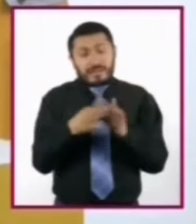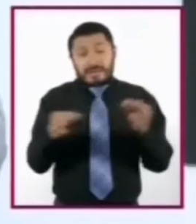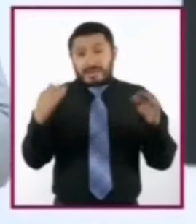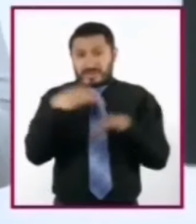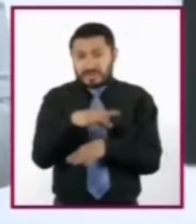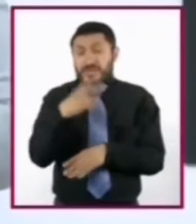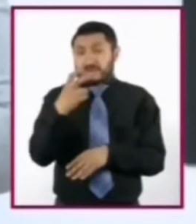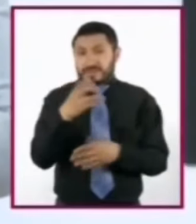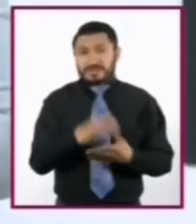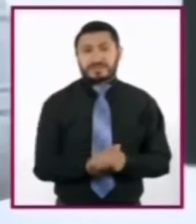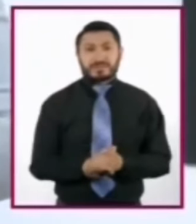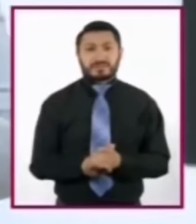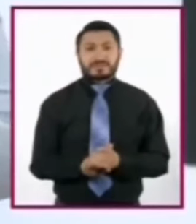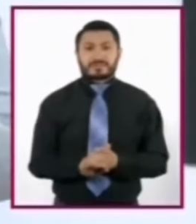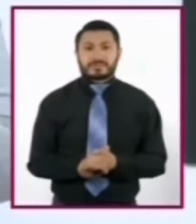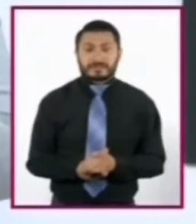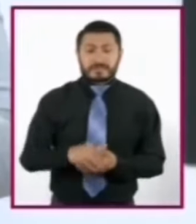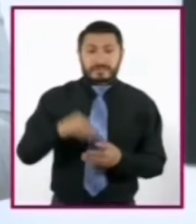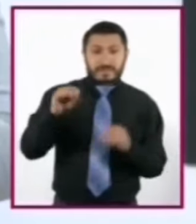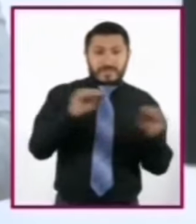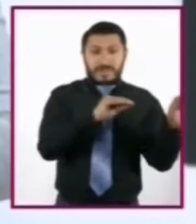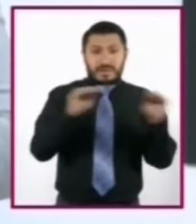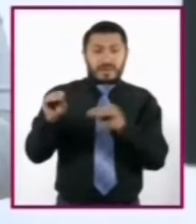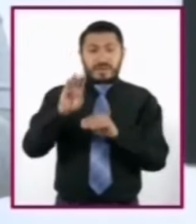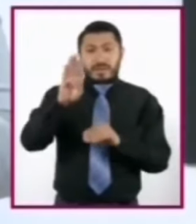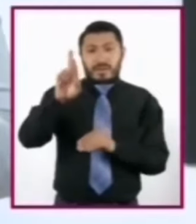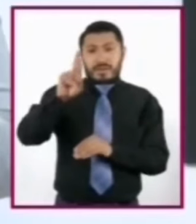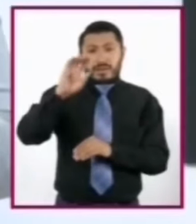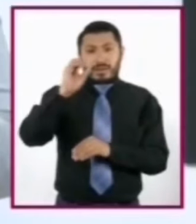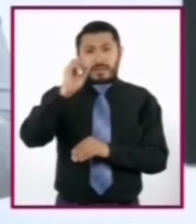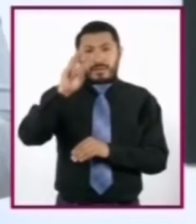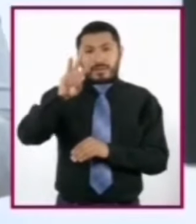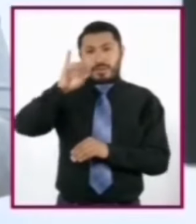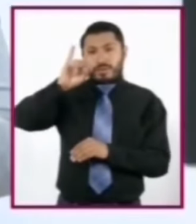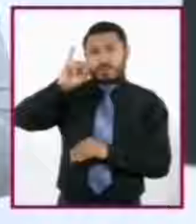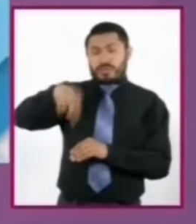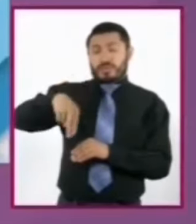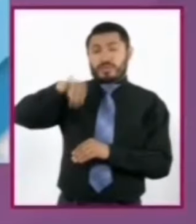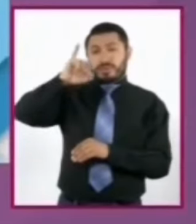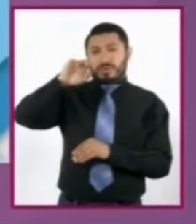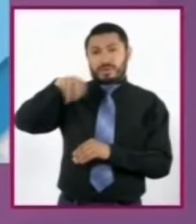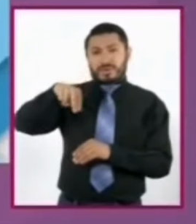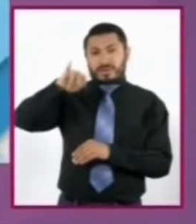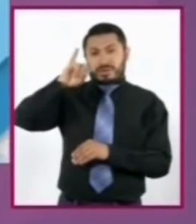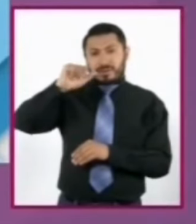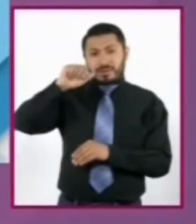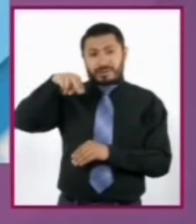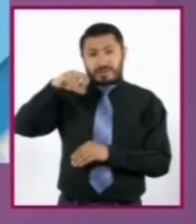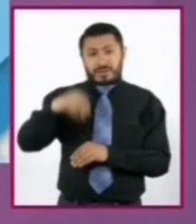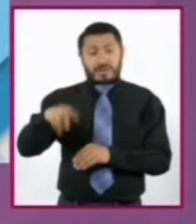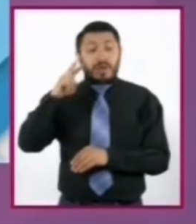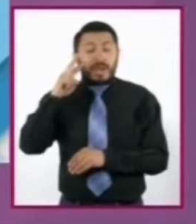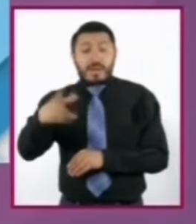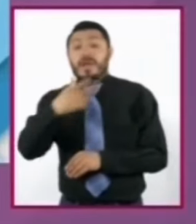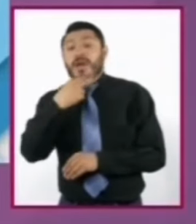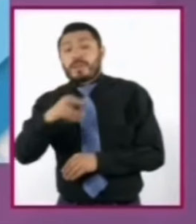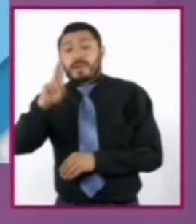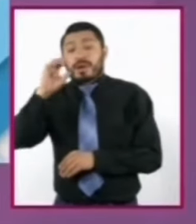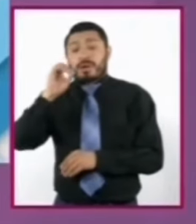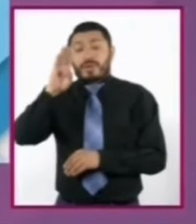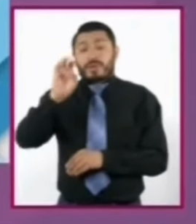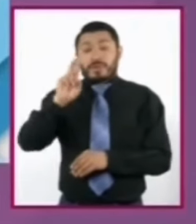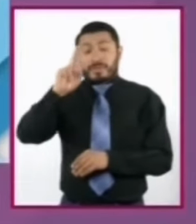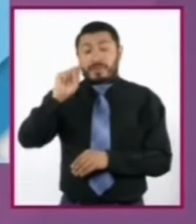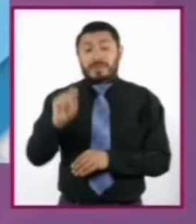de él. El movimiento browniano fue observado por primera vez por el botánico inglés Robert